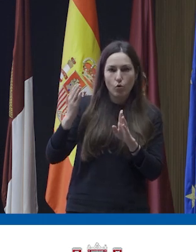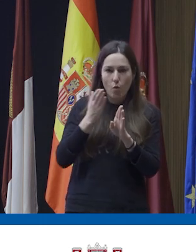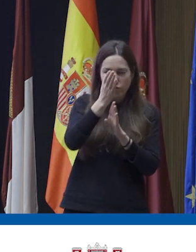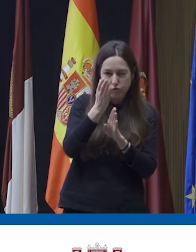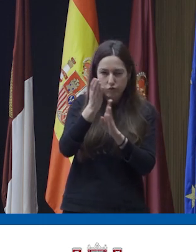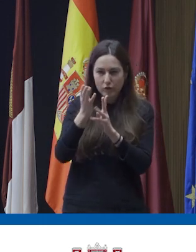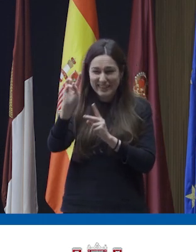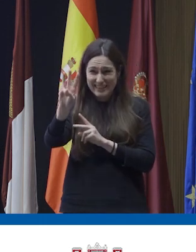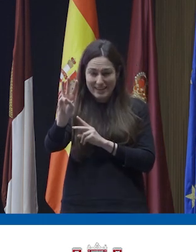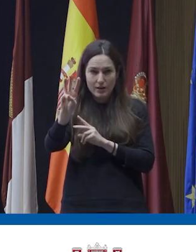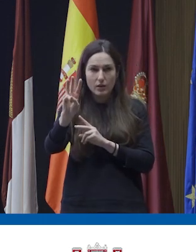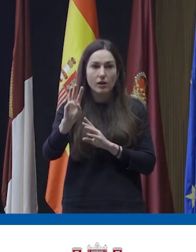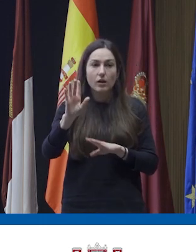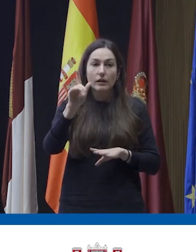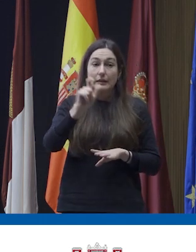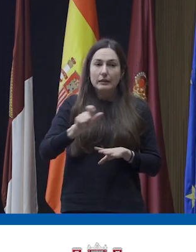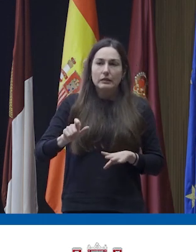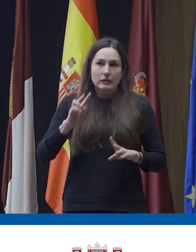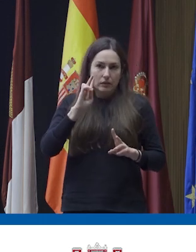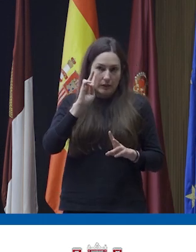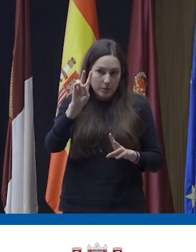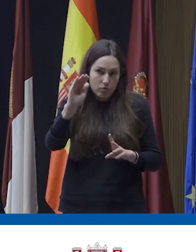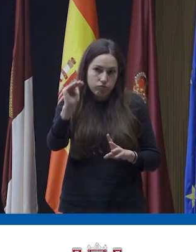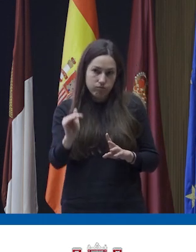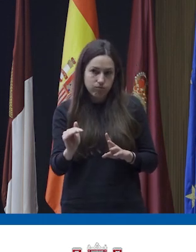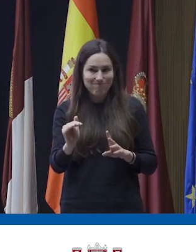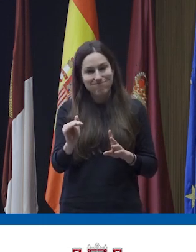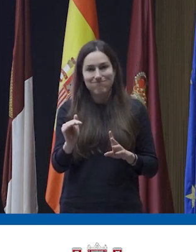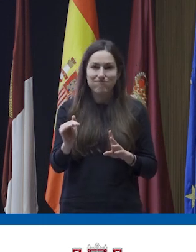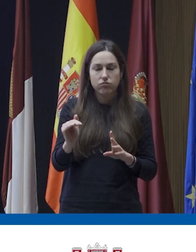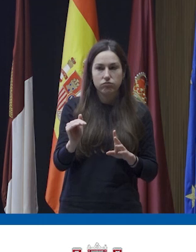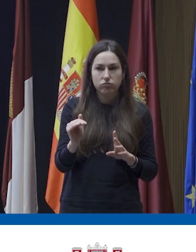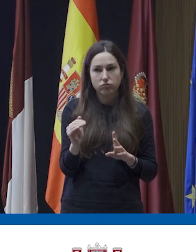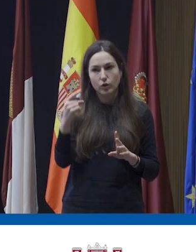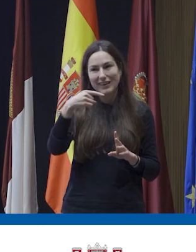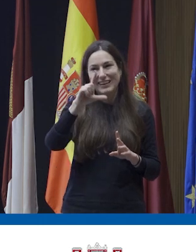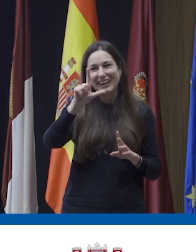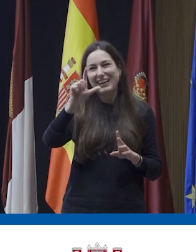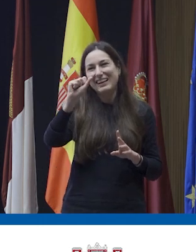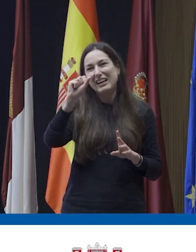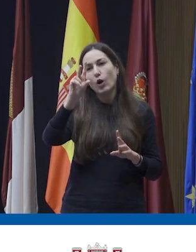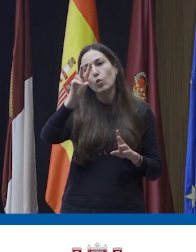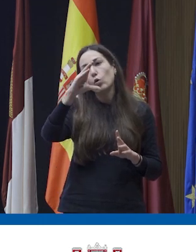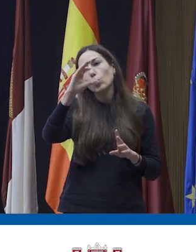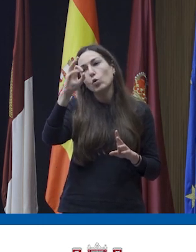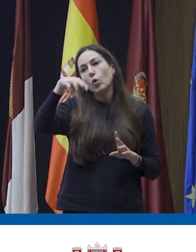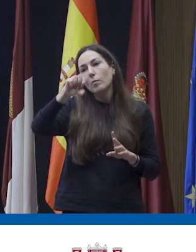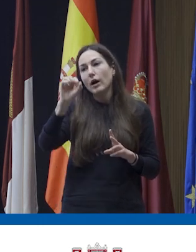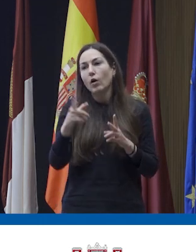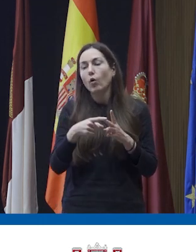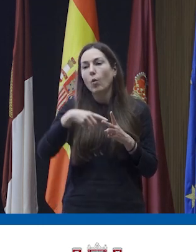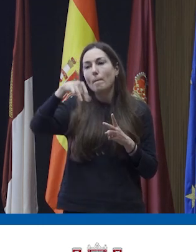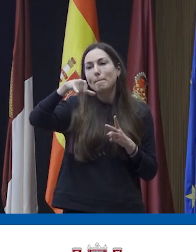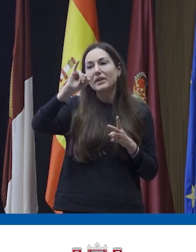pues en pacientes que tienen bajas visiones, pues no es recomendable. Pacientes con glaucoma, pacientes con miopías elevadas, con de más de